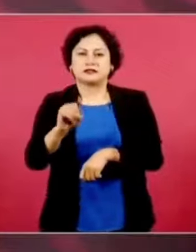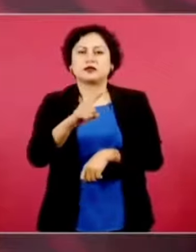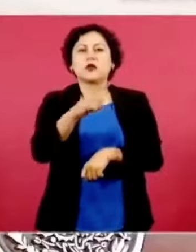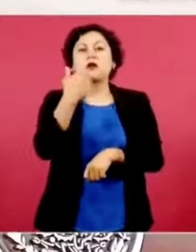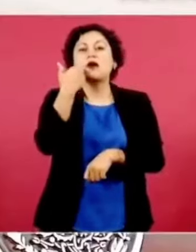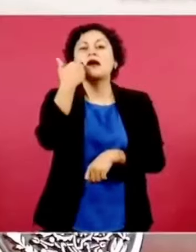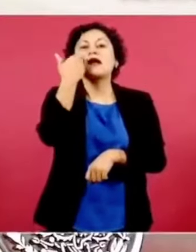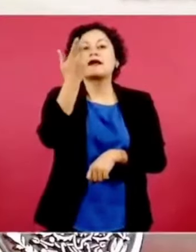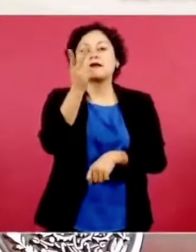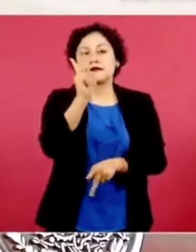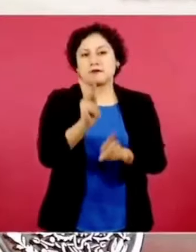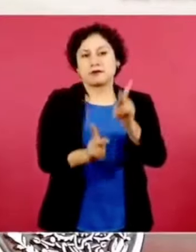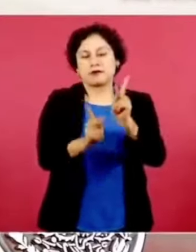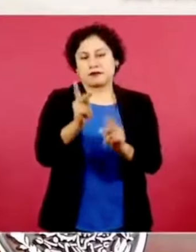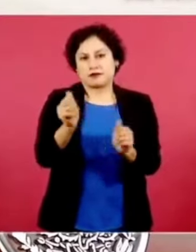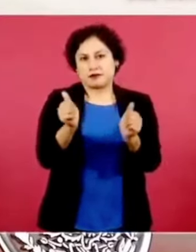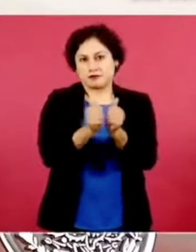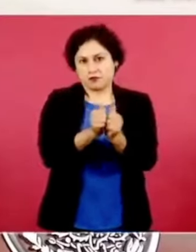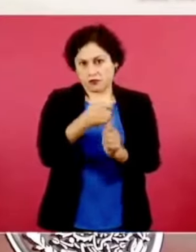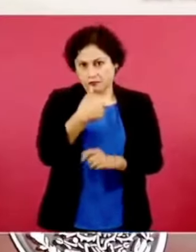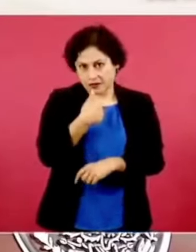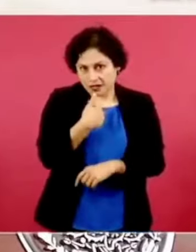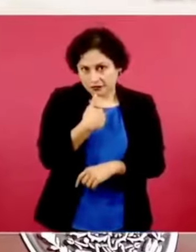Porque quería